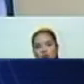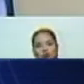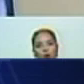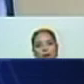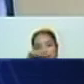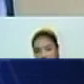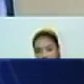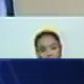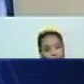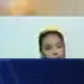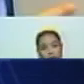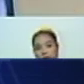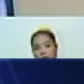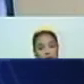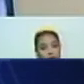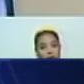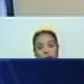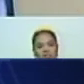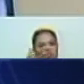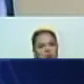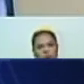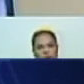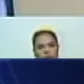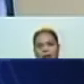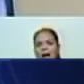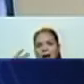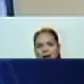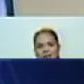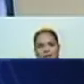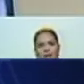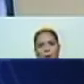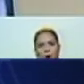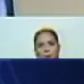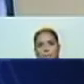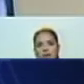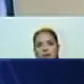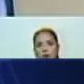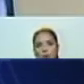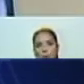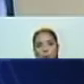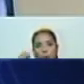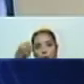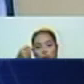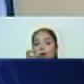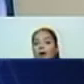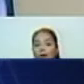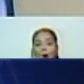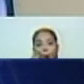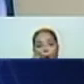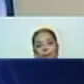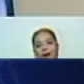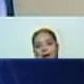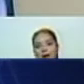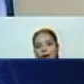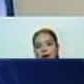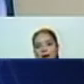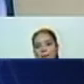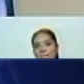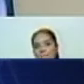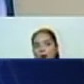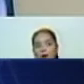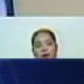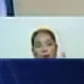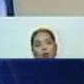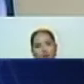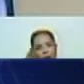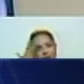epicentro estaba en la anterior gestión del Ministerio Público, es el ciudadano Germán Ferrer, que como ustedes saben